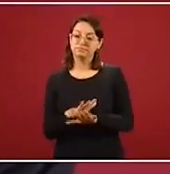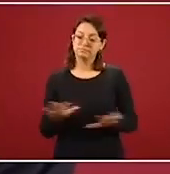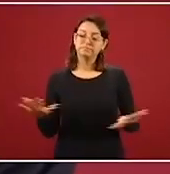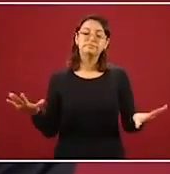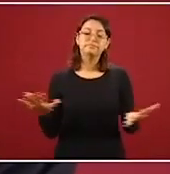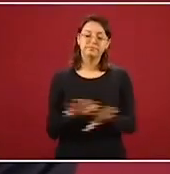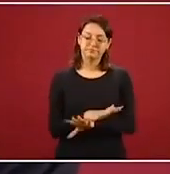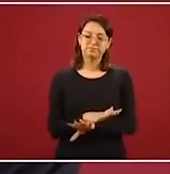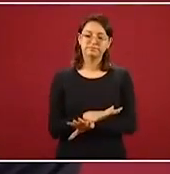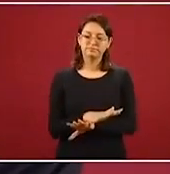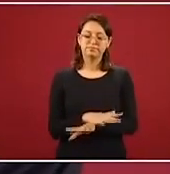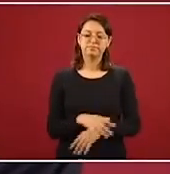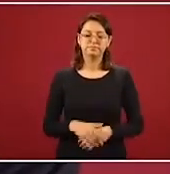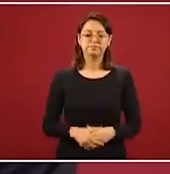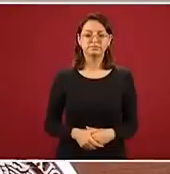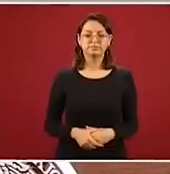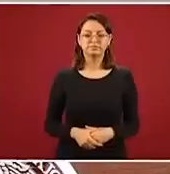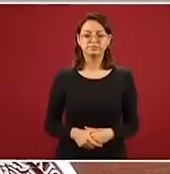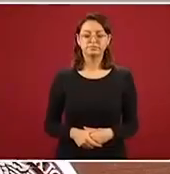Y